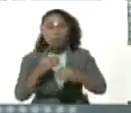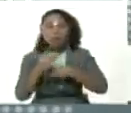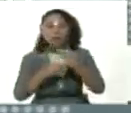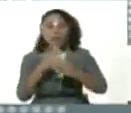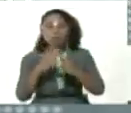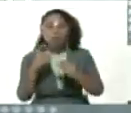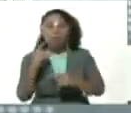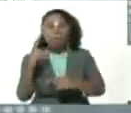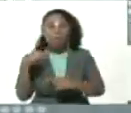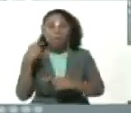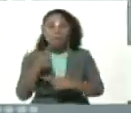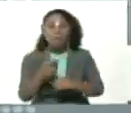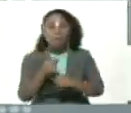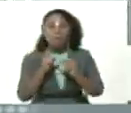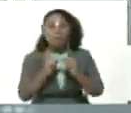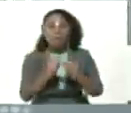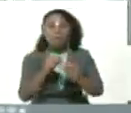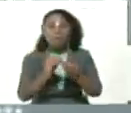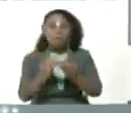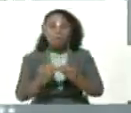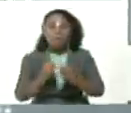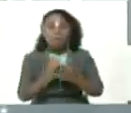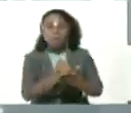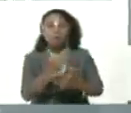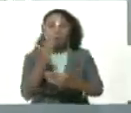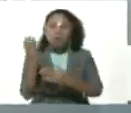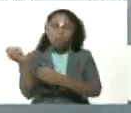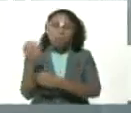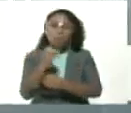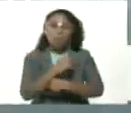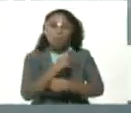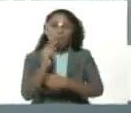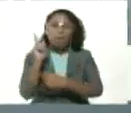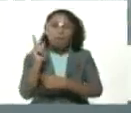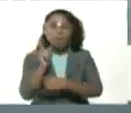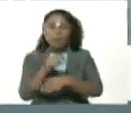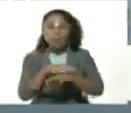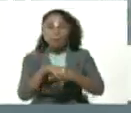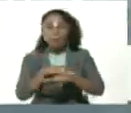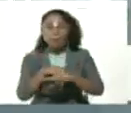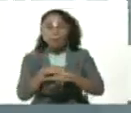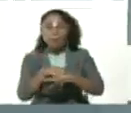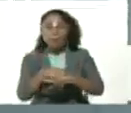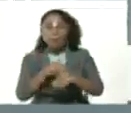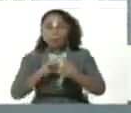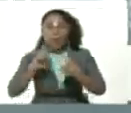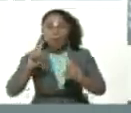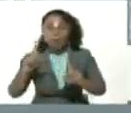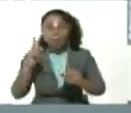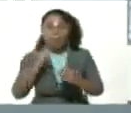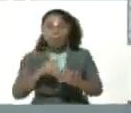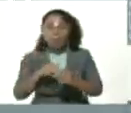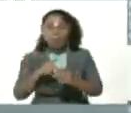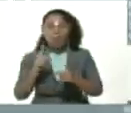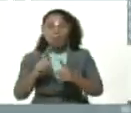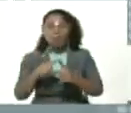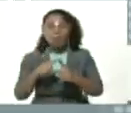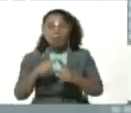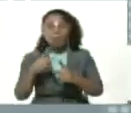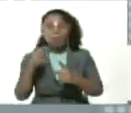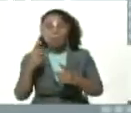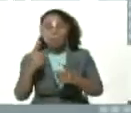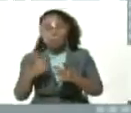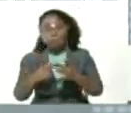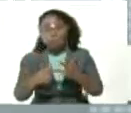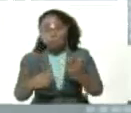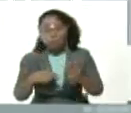Durante el día de mañana seguirá llegando la ayuda que usted ha enviado a través del Ministerio de Energía y Petróleo, a través de PDVSA, a través